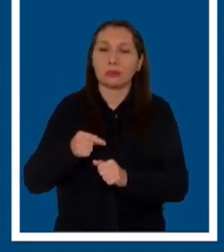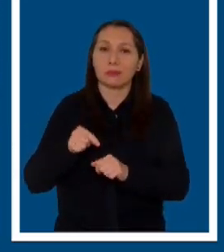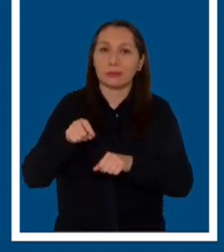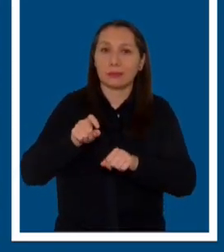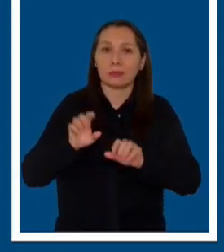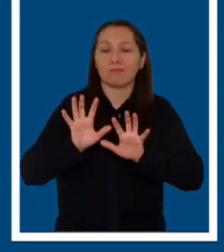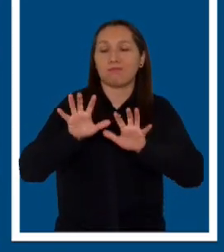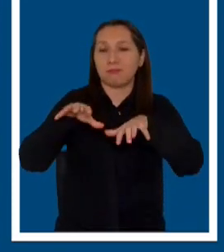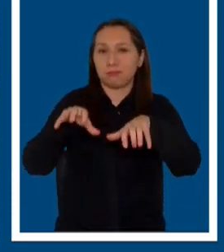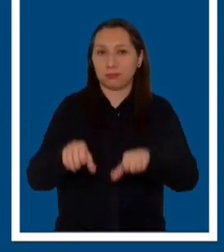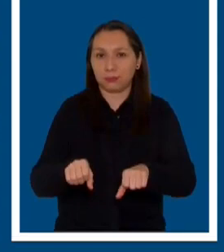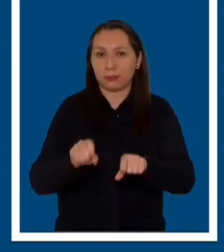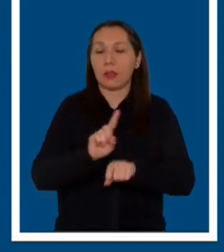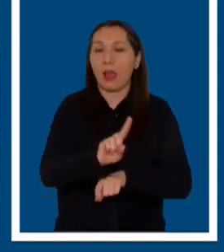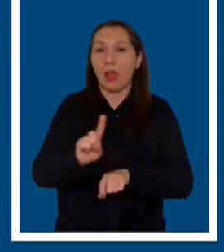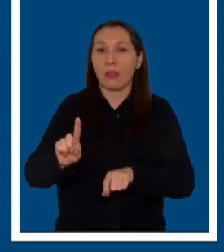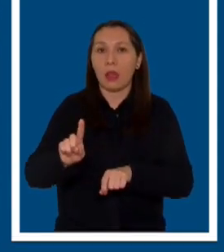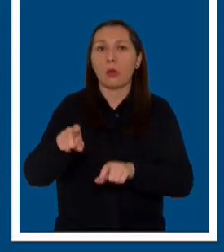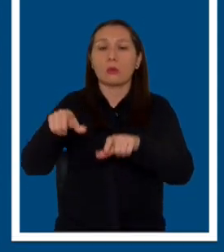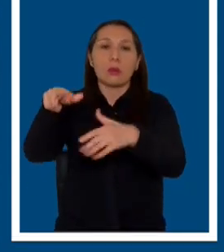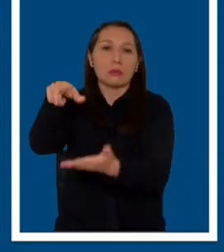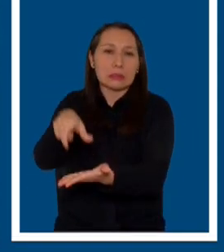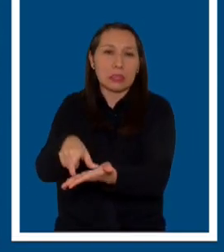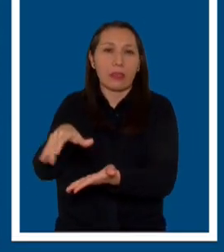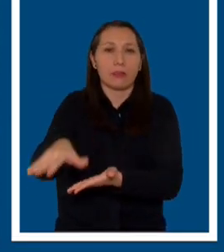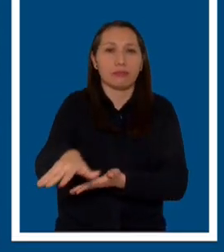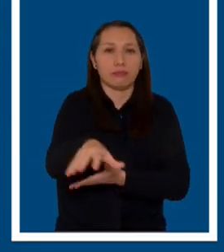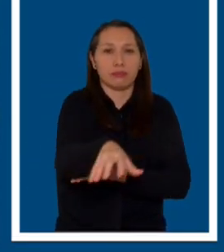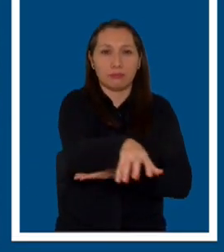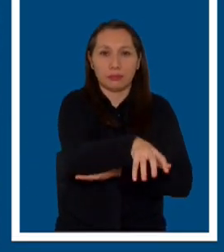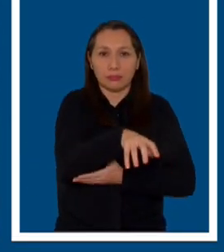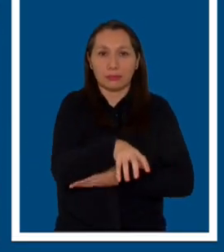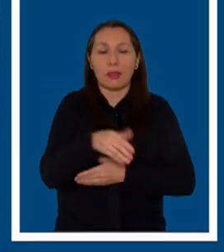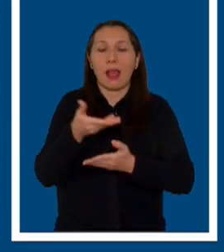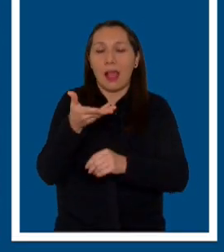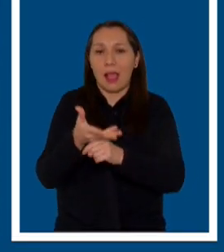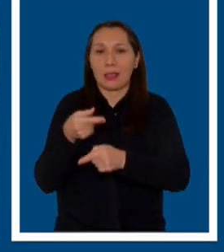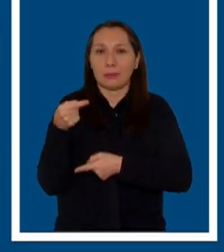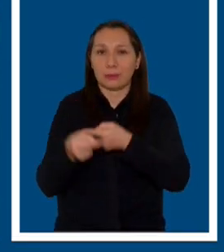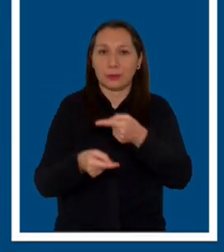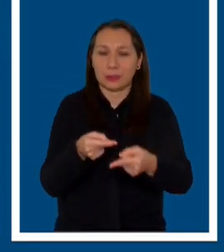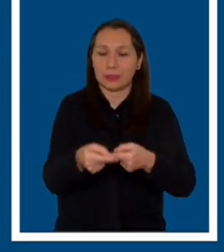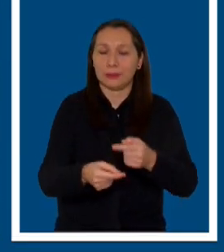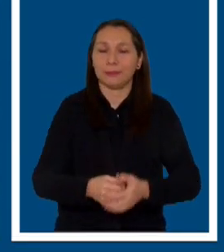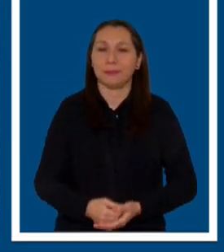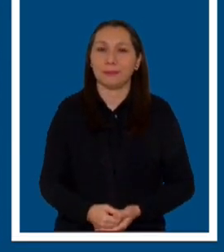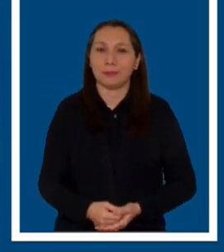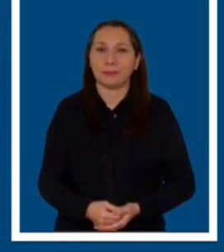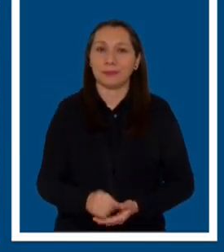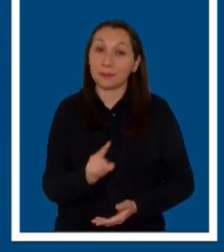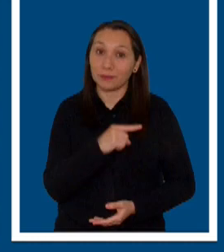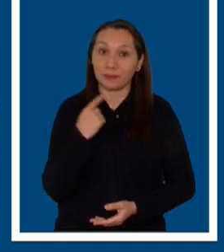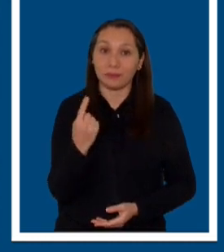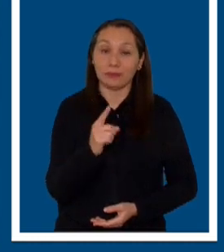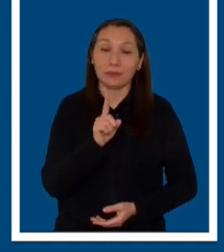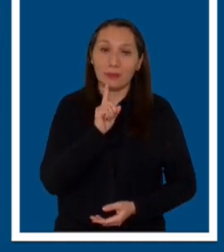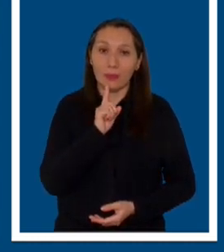instalación de cada una de las sedes que tenemos en este proceso estamos